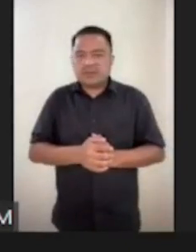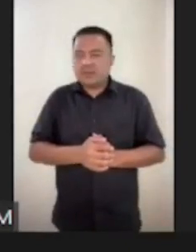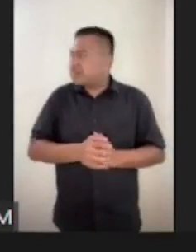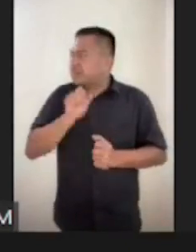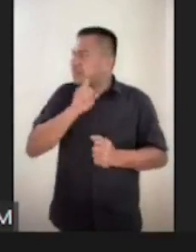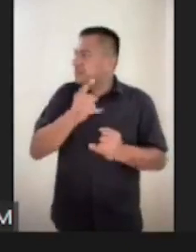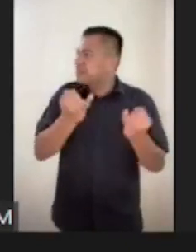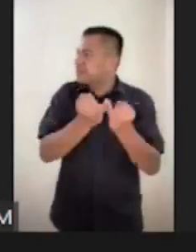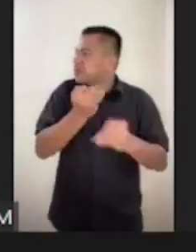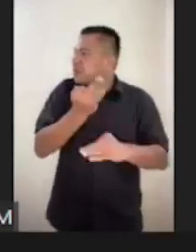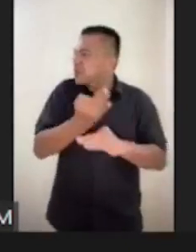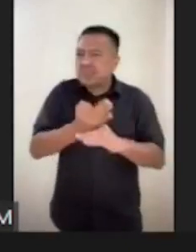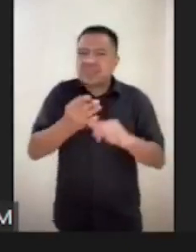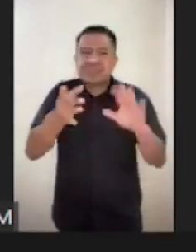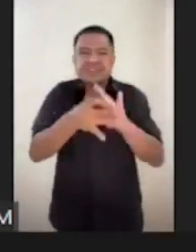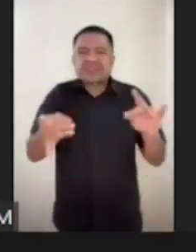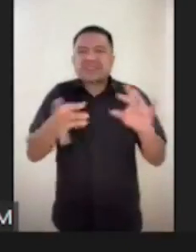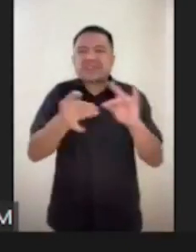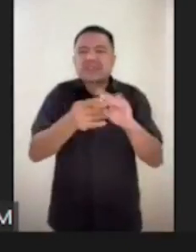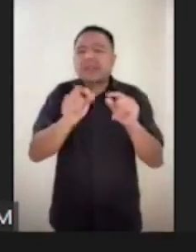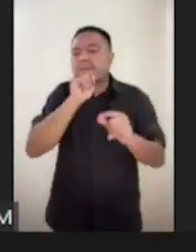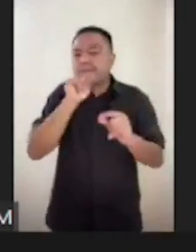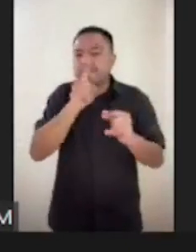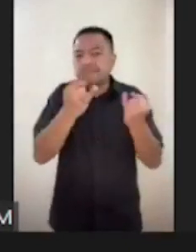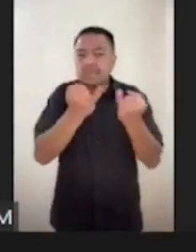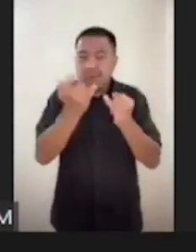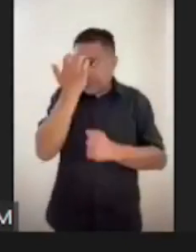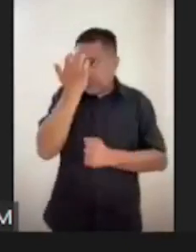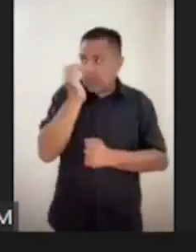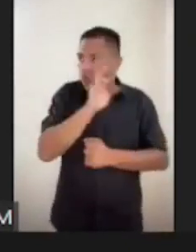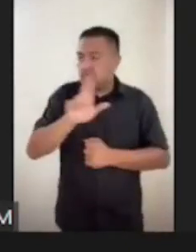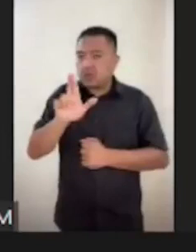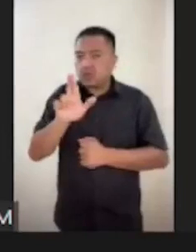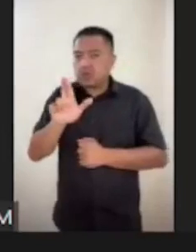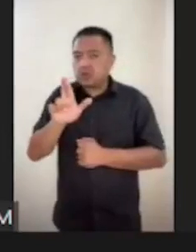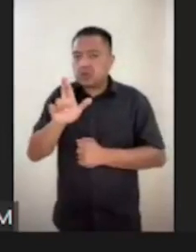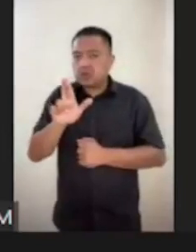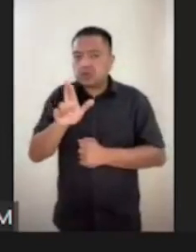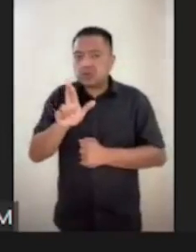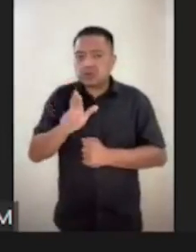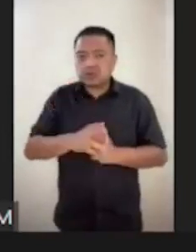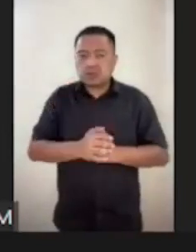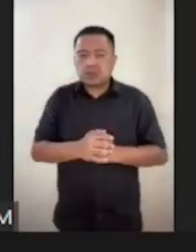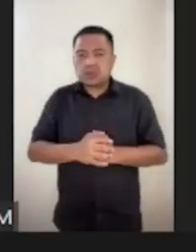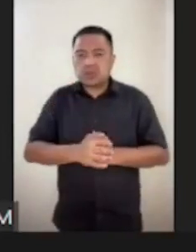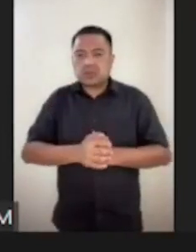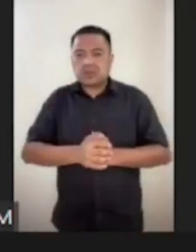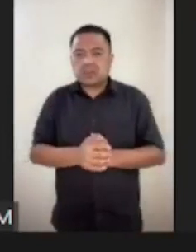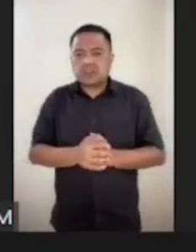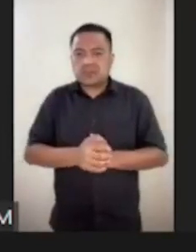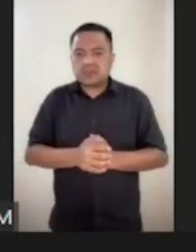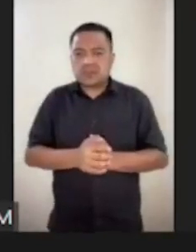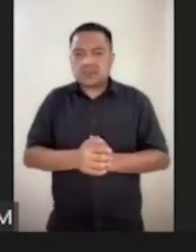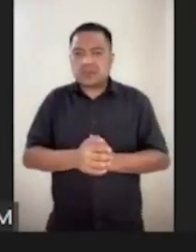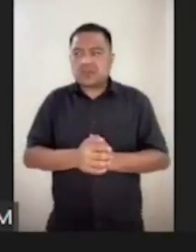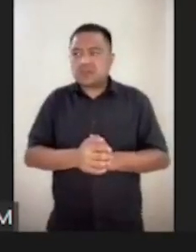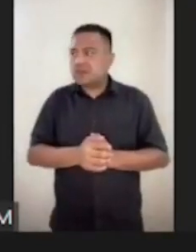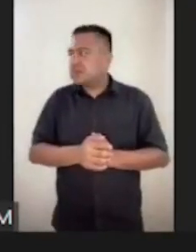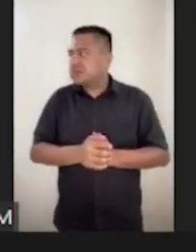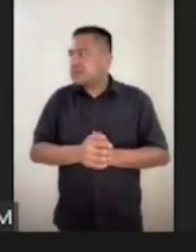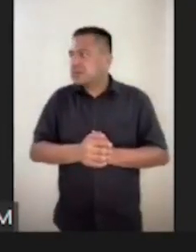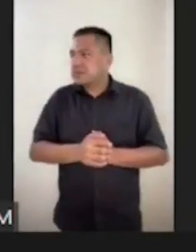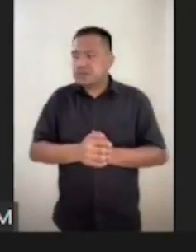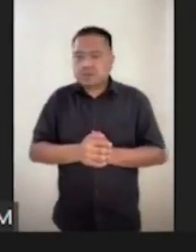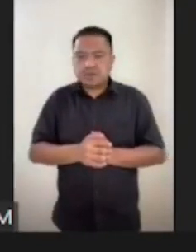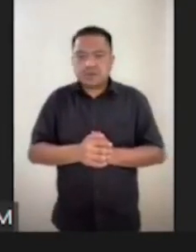este expediente, pero también reconociendo el profesionalismo, porque tuve aquí el expediente y